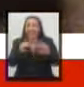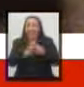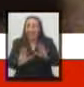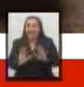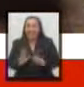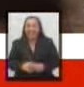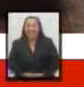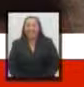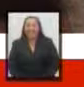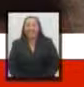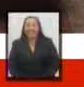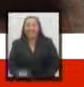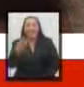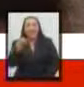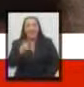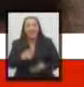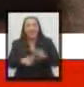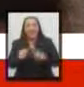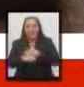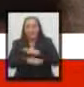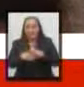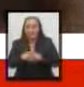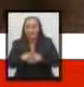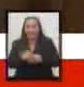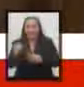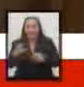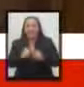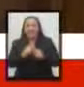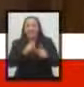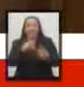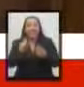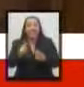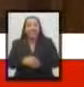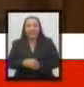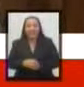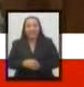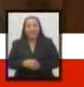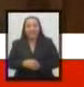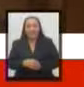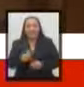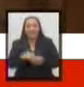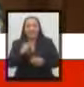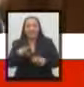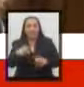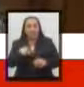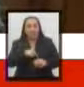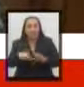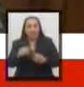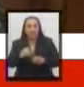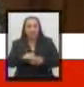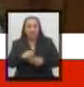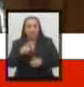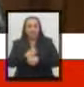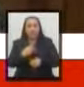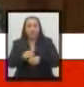Bueno, entonces la idea es básicamente hacer esta encuesta de uso del tiempo, que si ya la hacemos en un